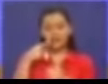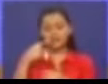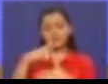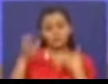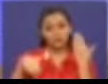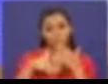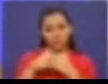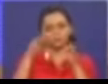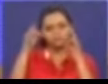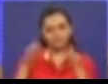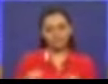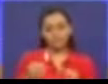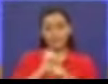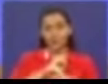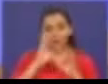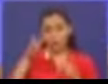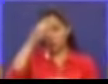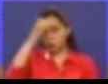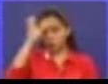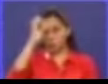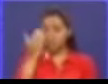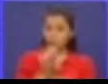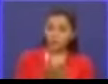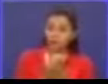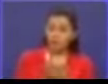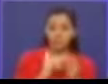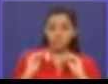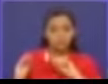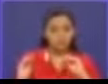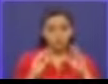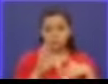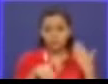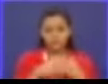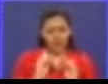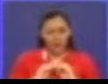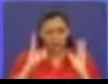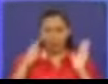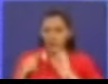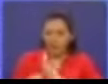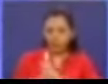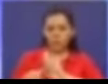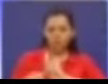incluso en las definiciones económicas. Yo ya les he dado ejemplos.